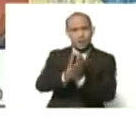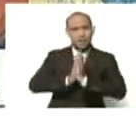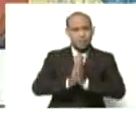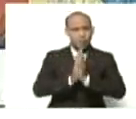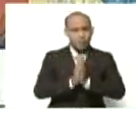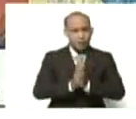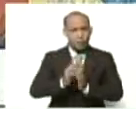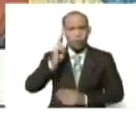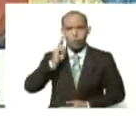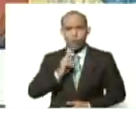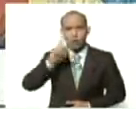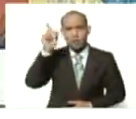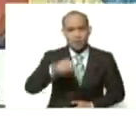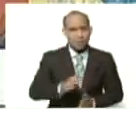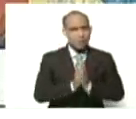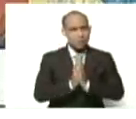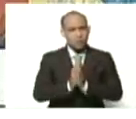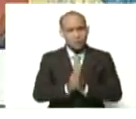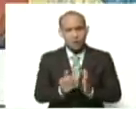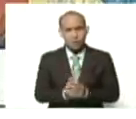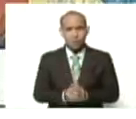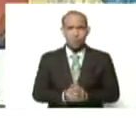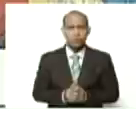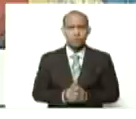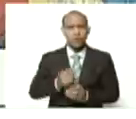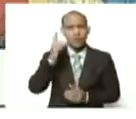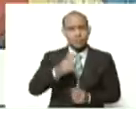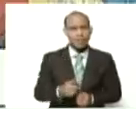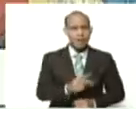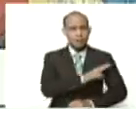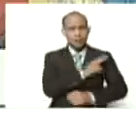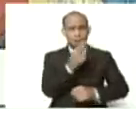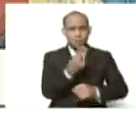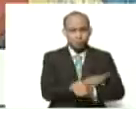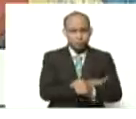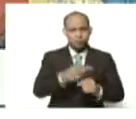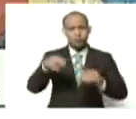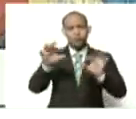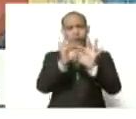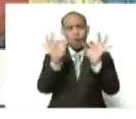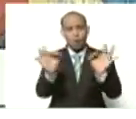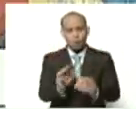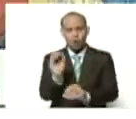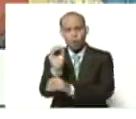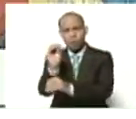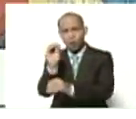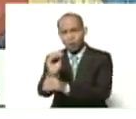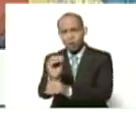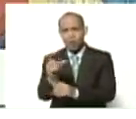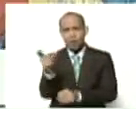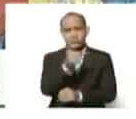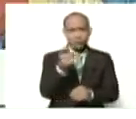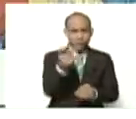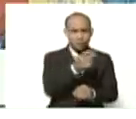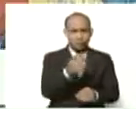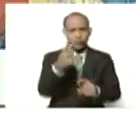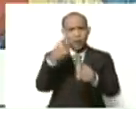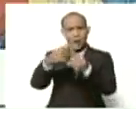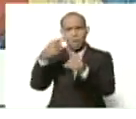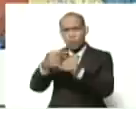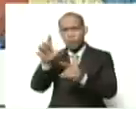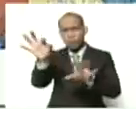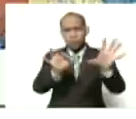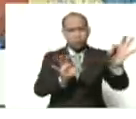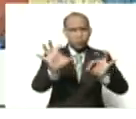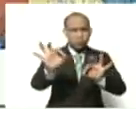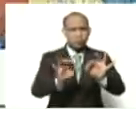y Bolívar. Consideramos que se deben fortalecer las medidas de prevención y búsqueda de casos activos esta semana de cuarentena